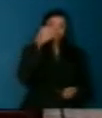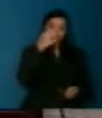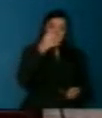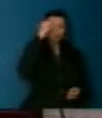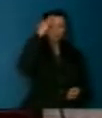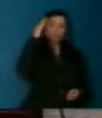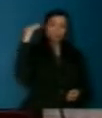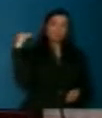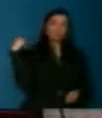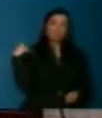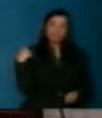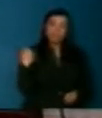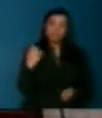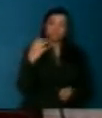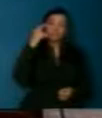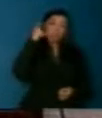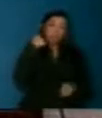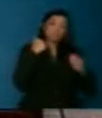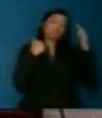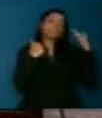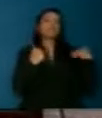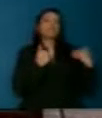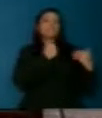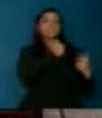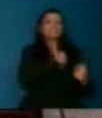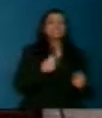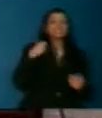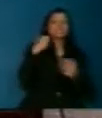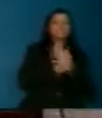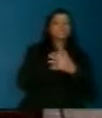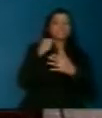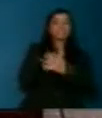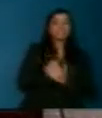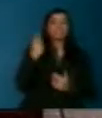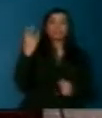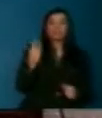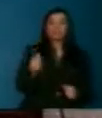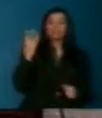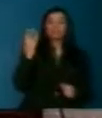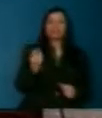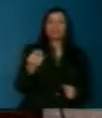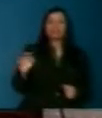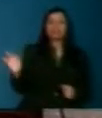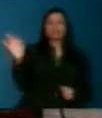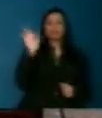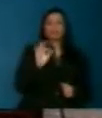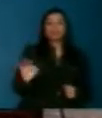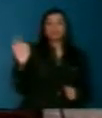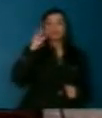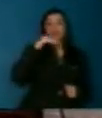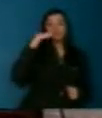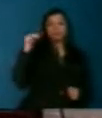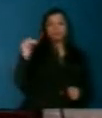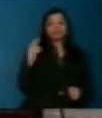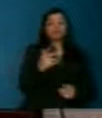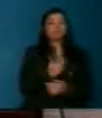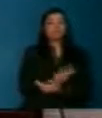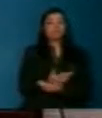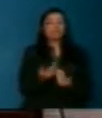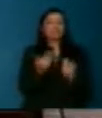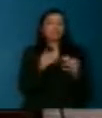mujeres que luchan día a día por un mejor país, porque por encima de cualquier diferencia